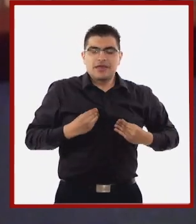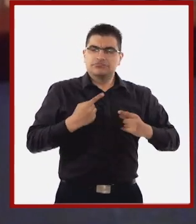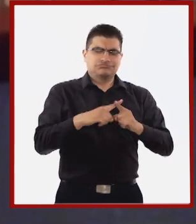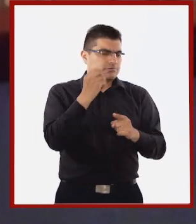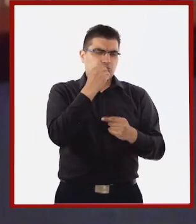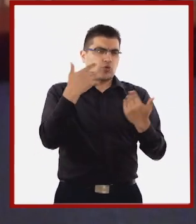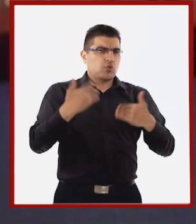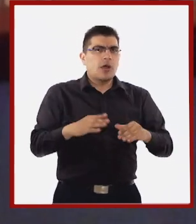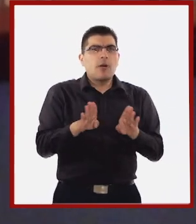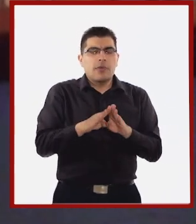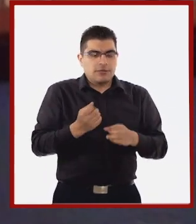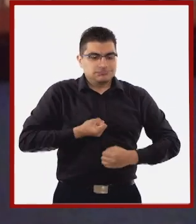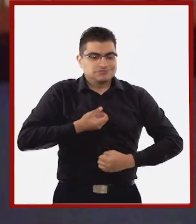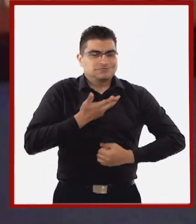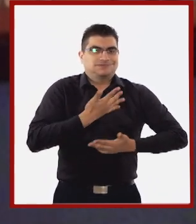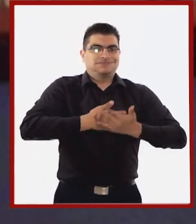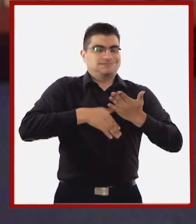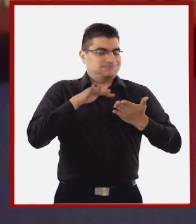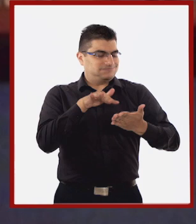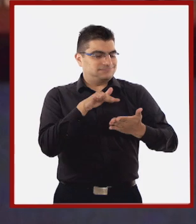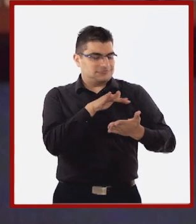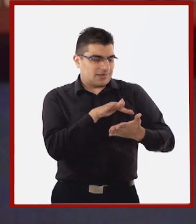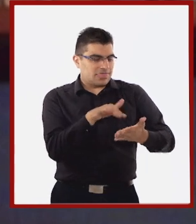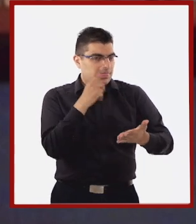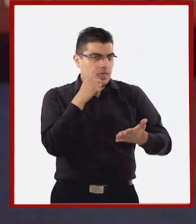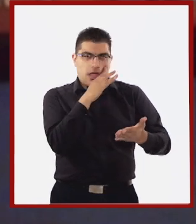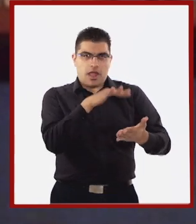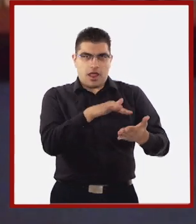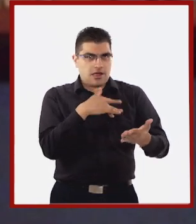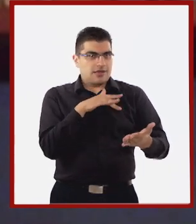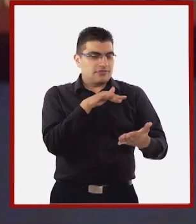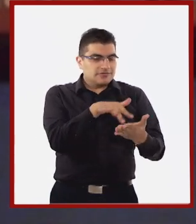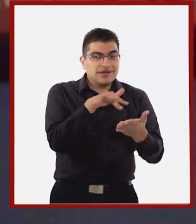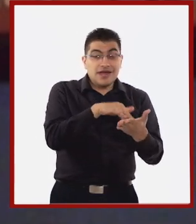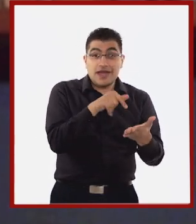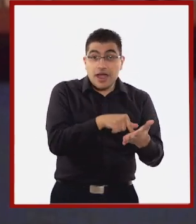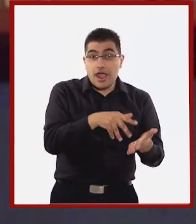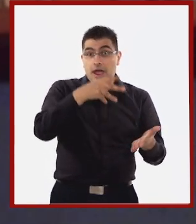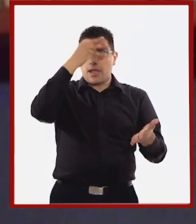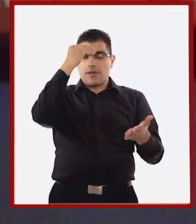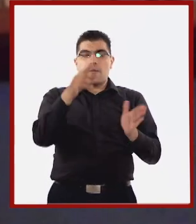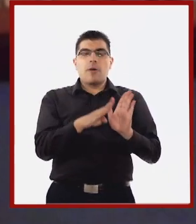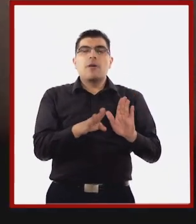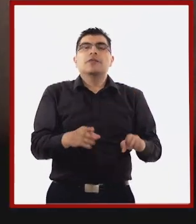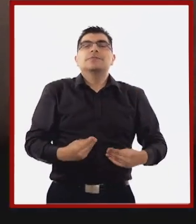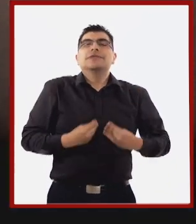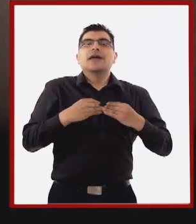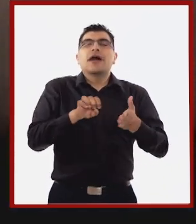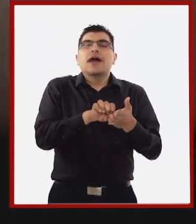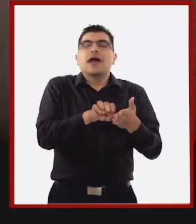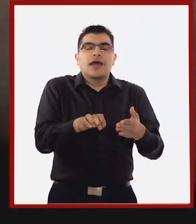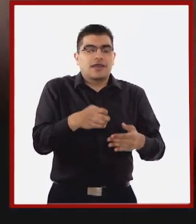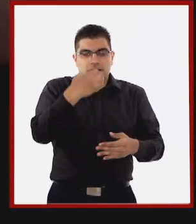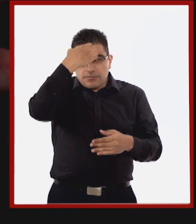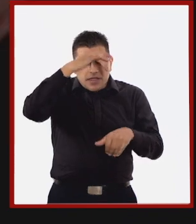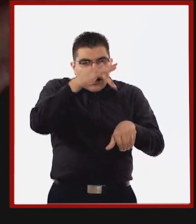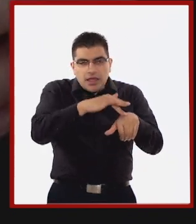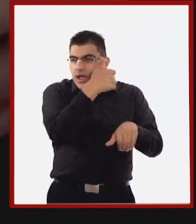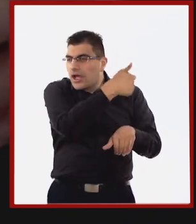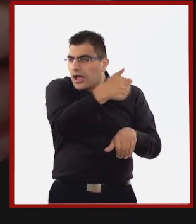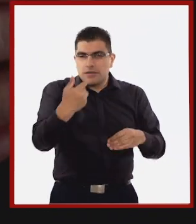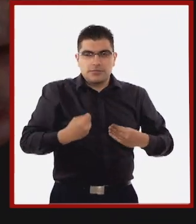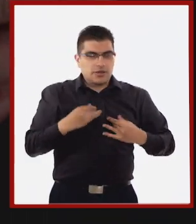¿no? El lenguaje es no solamente espejo de la vida, sino experiencia de la vida. Entonces,